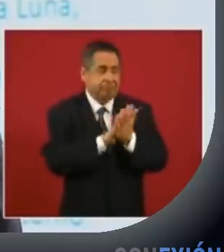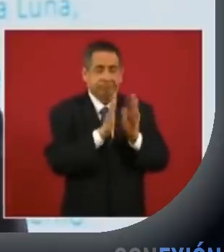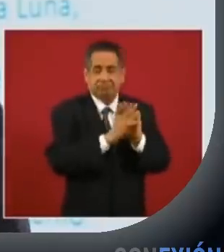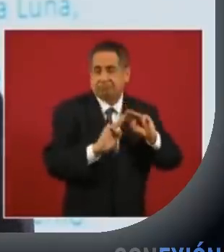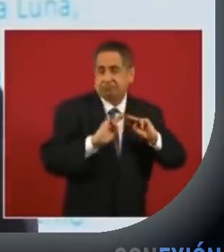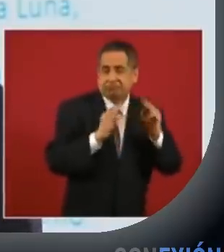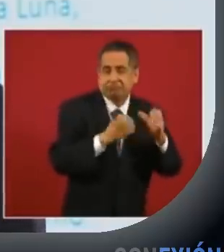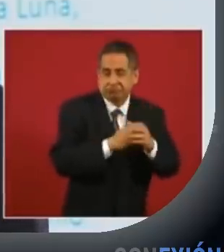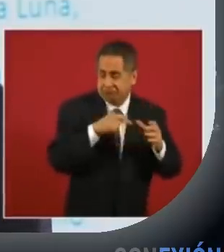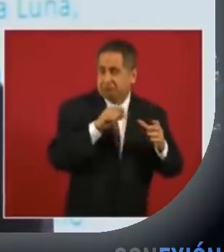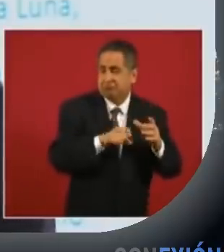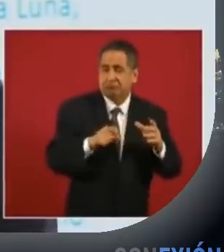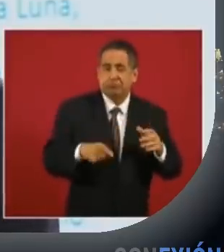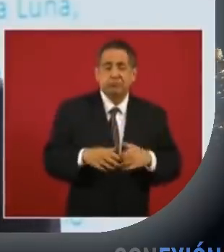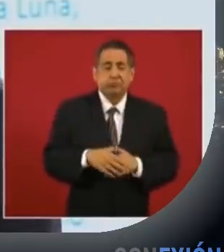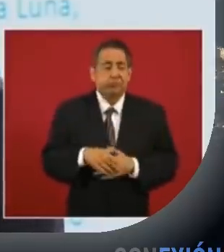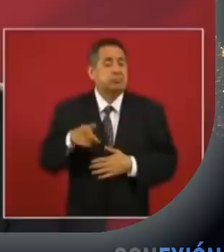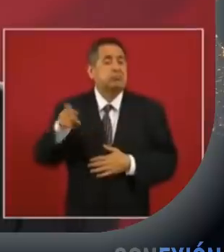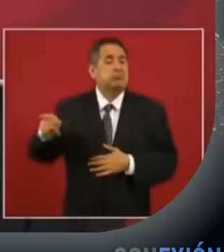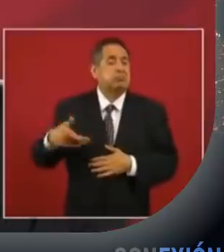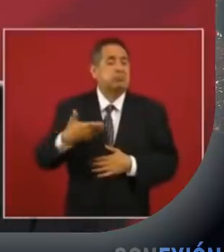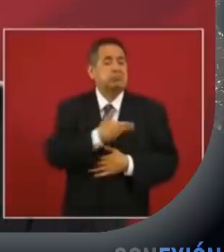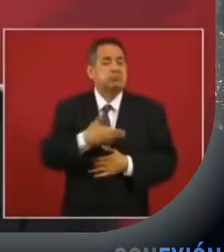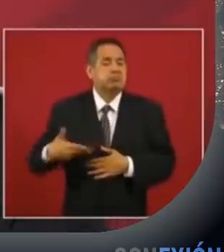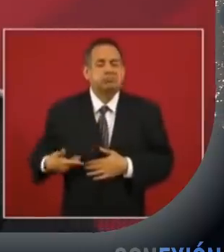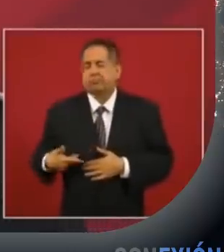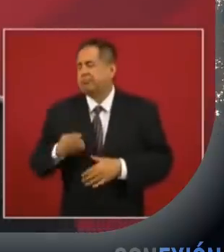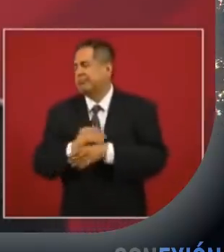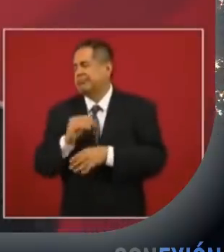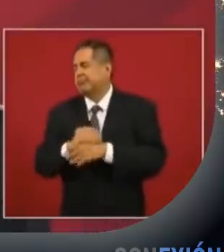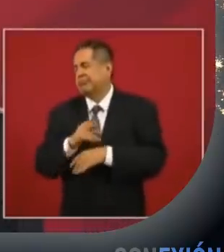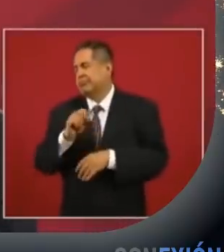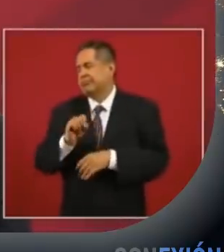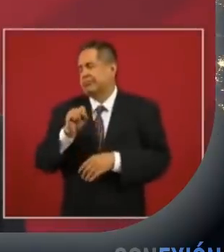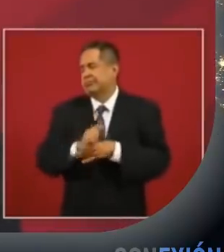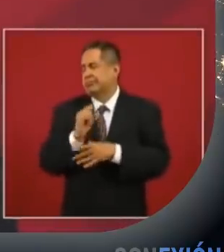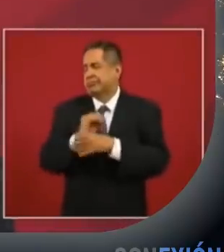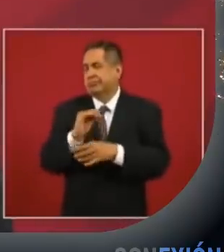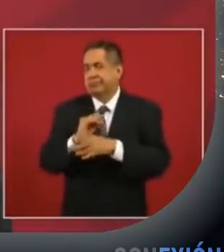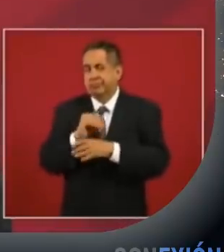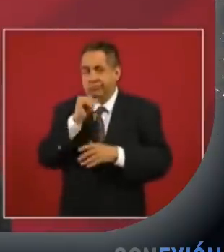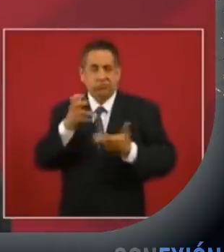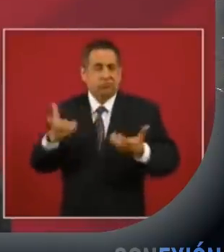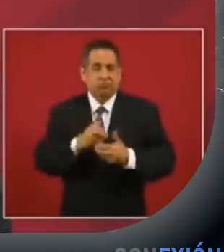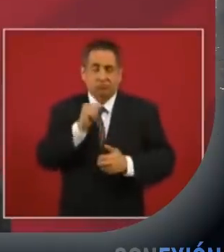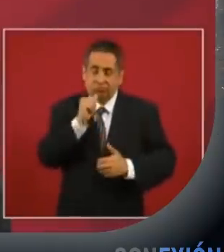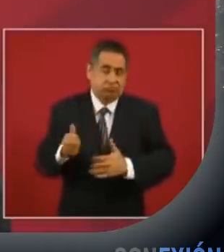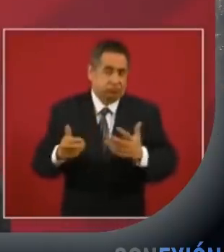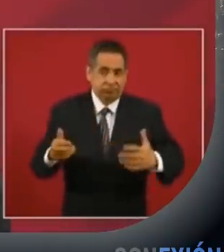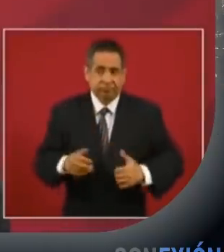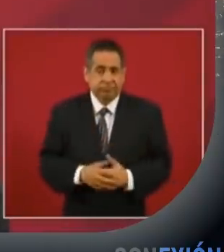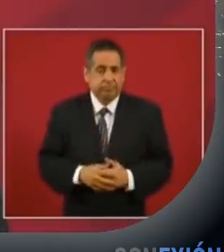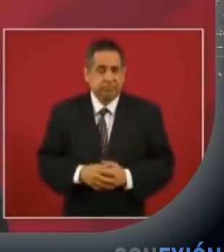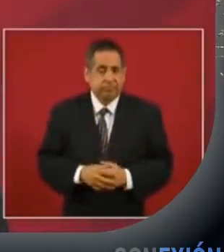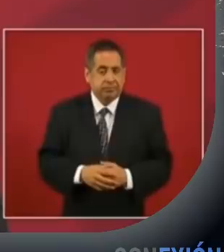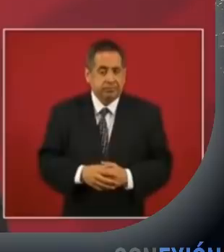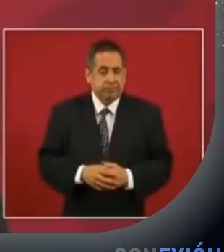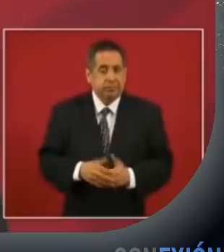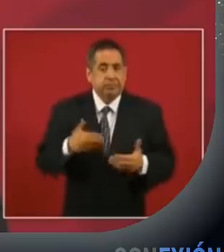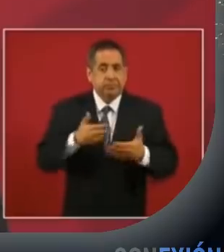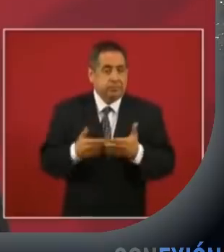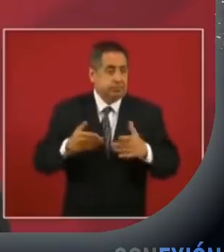pero el gobernante no hizo absolutamente nada a la luz de la